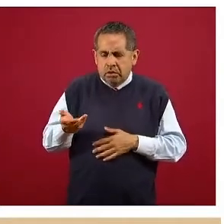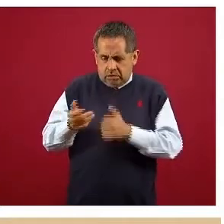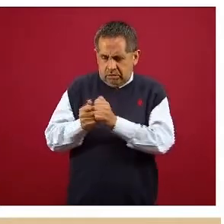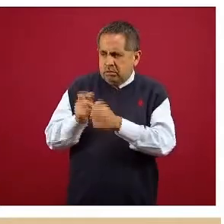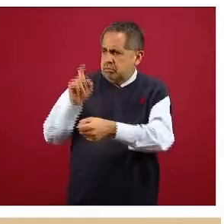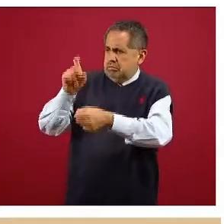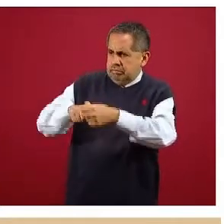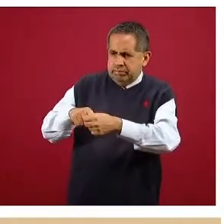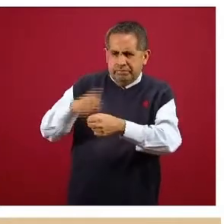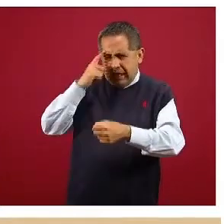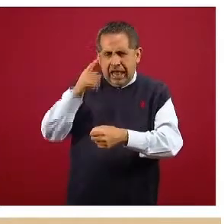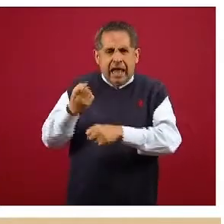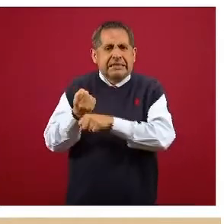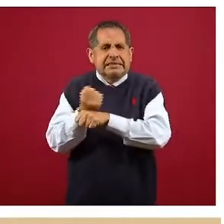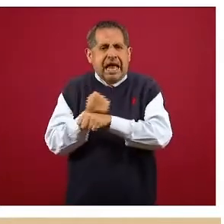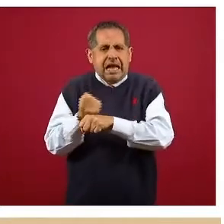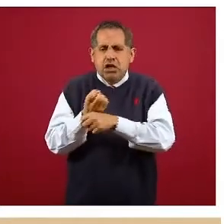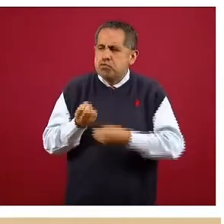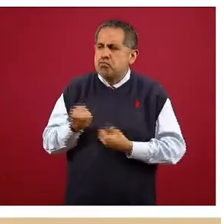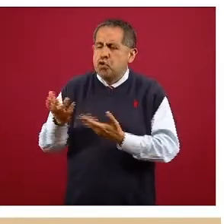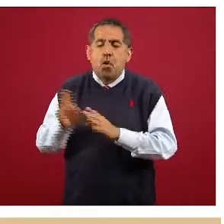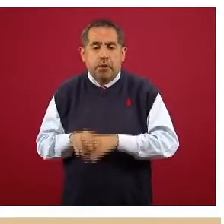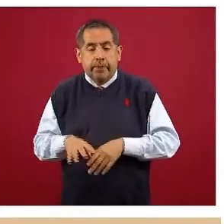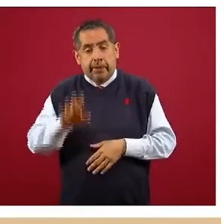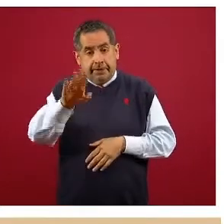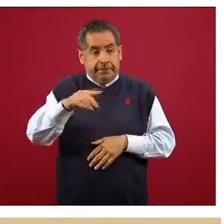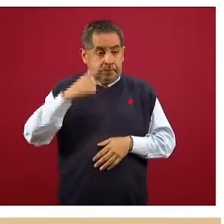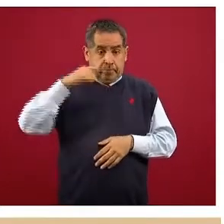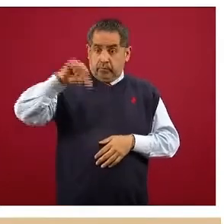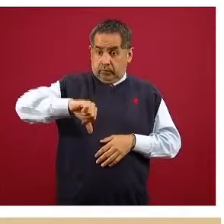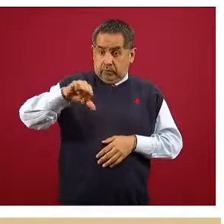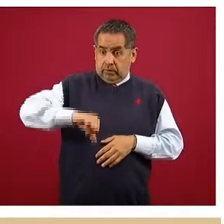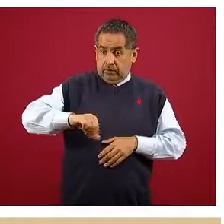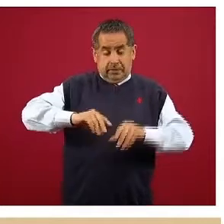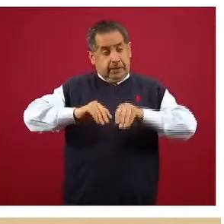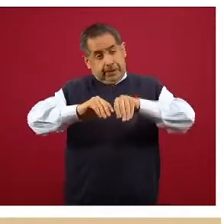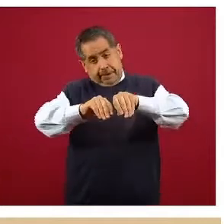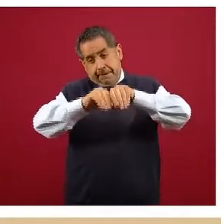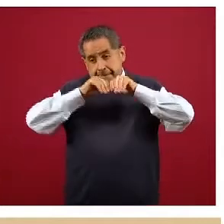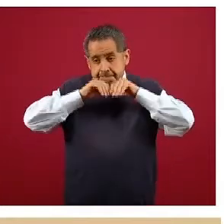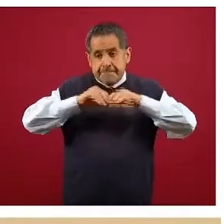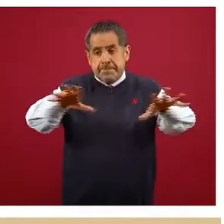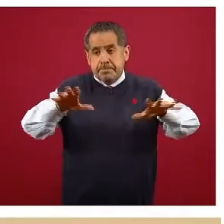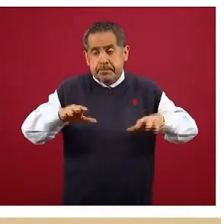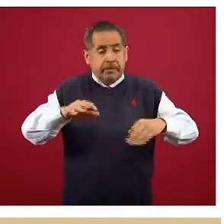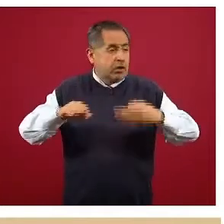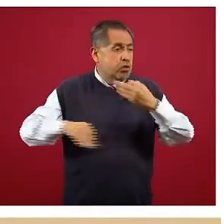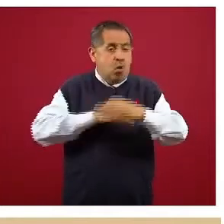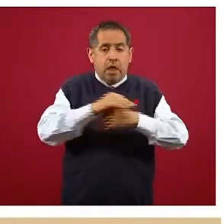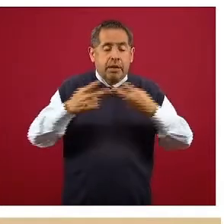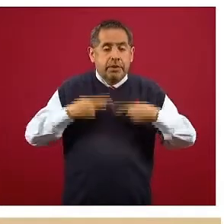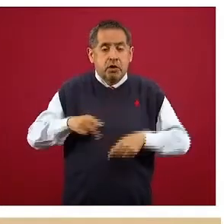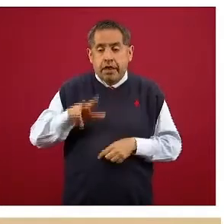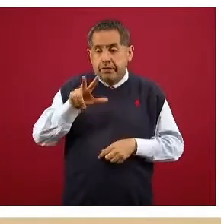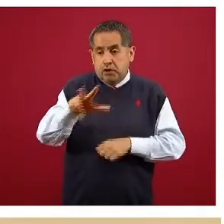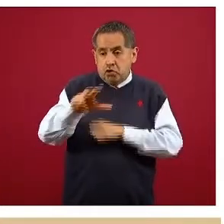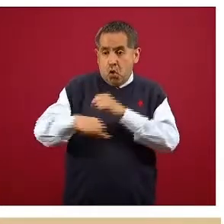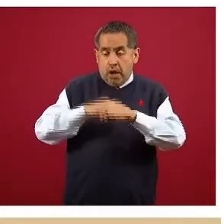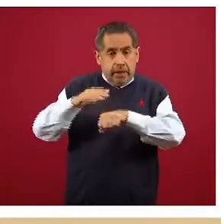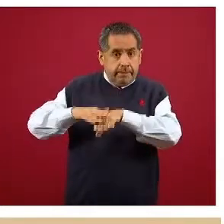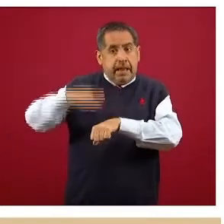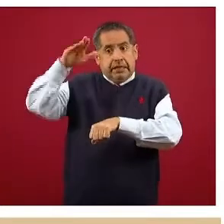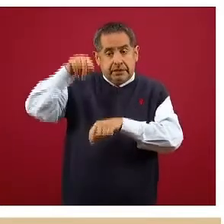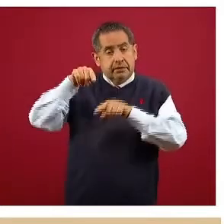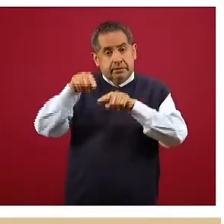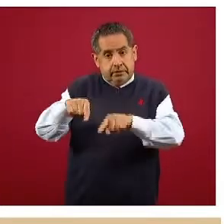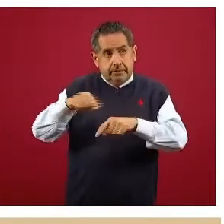herramienta? El primer punto, a partir del día de hoy de manera masiva, todos los ciudadanos mayores de 18 años